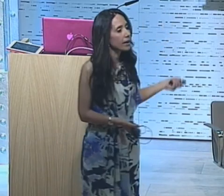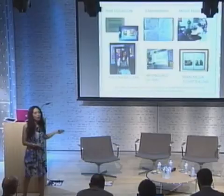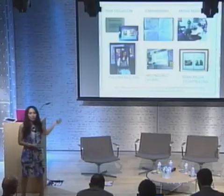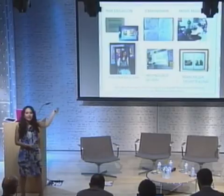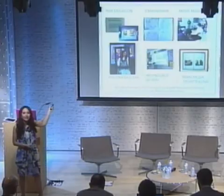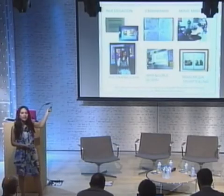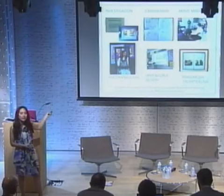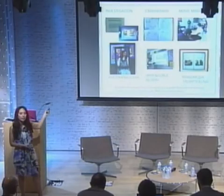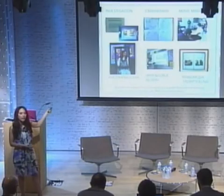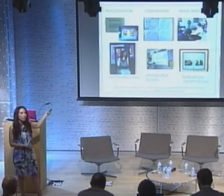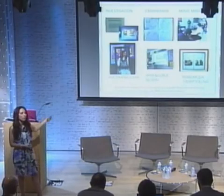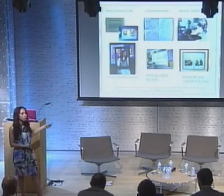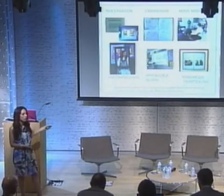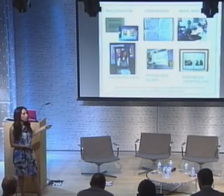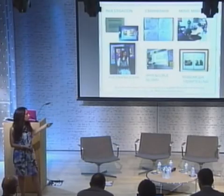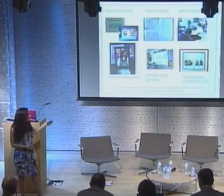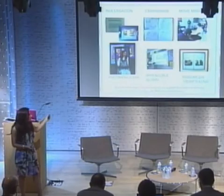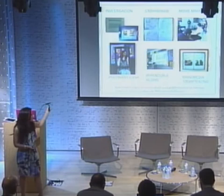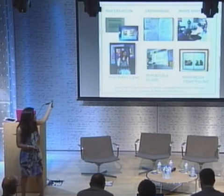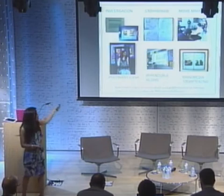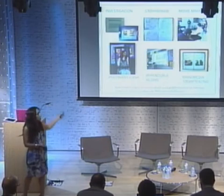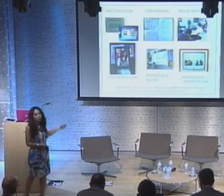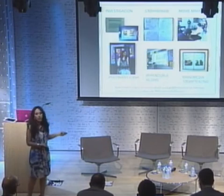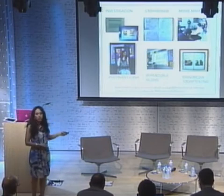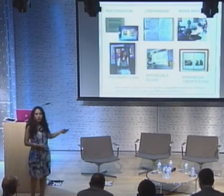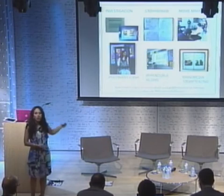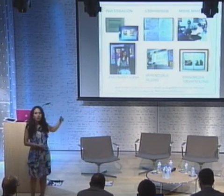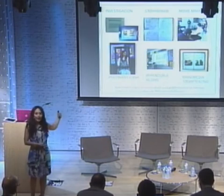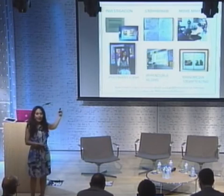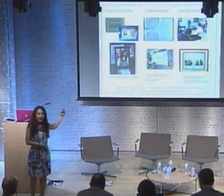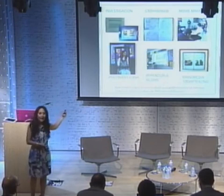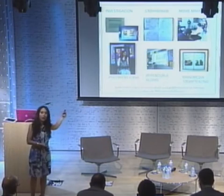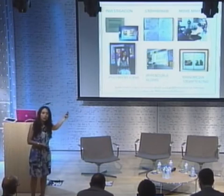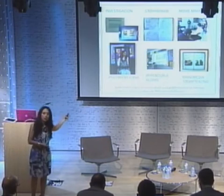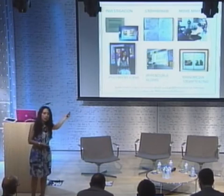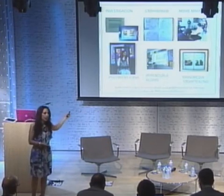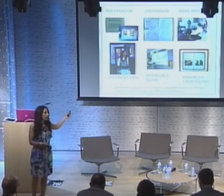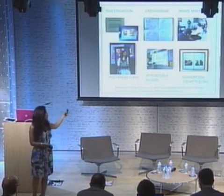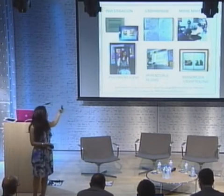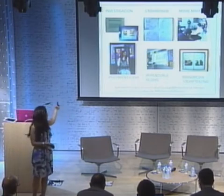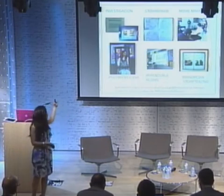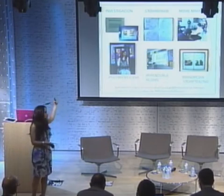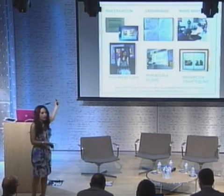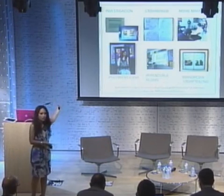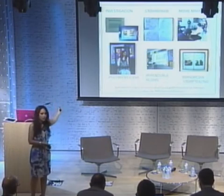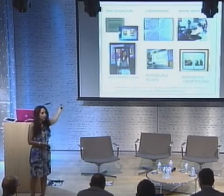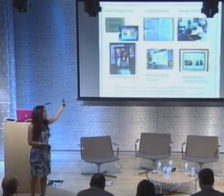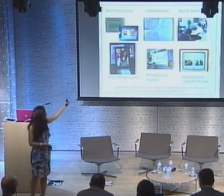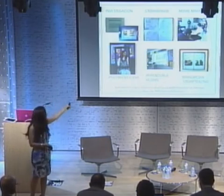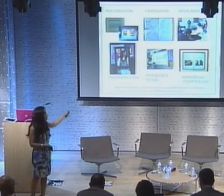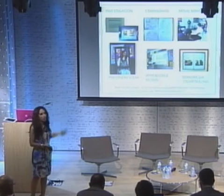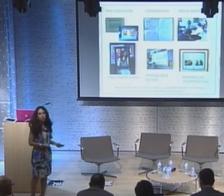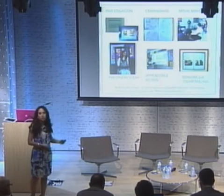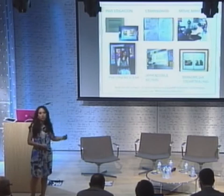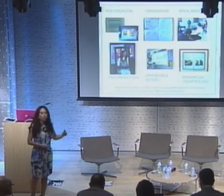Esta sería una estrategia para la producción, donde nosotros hemos incluido el que el alumno pueda desde